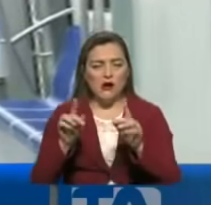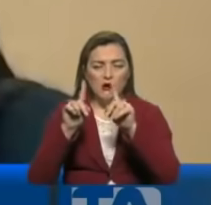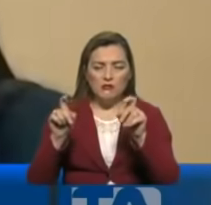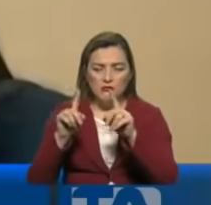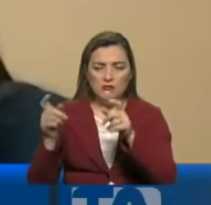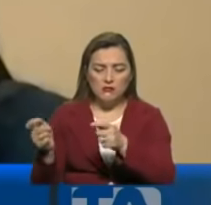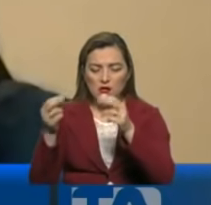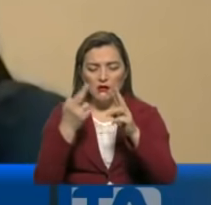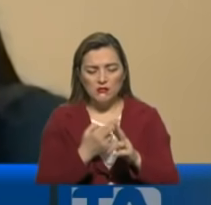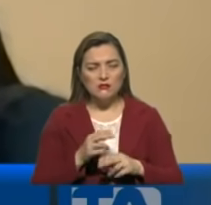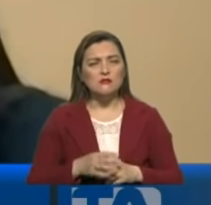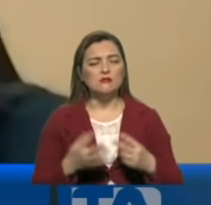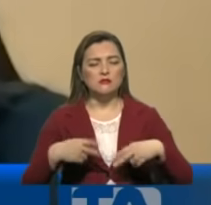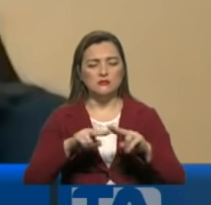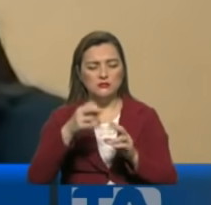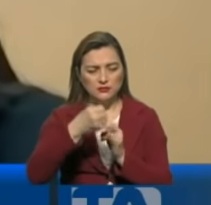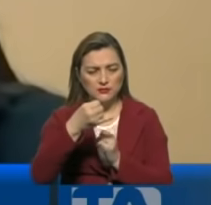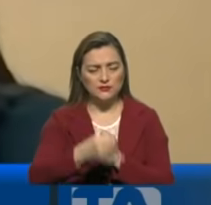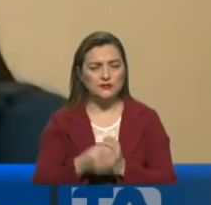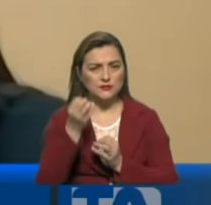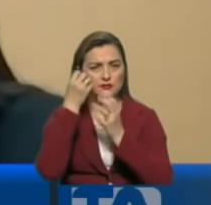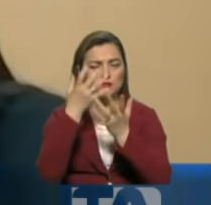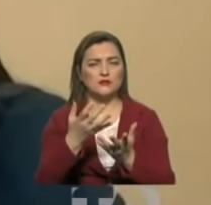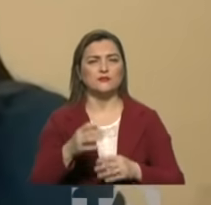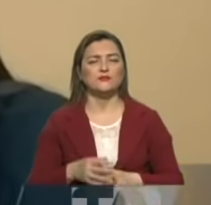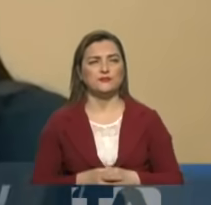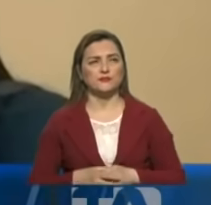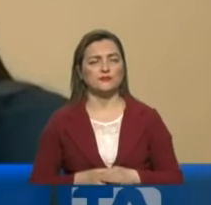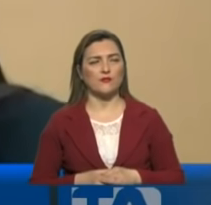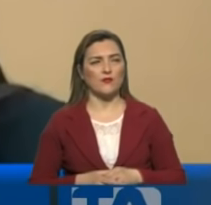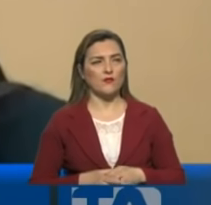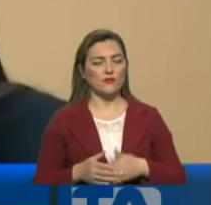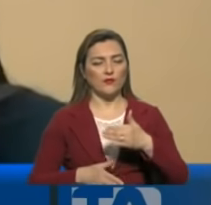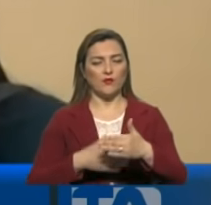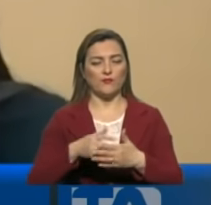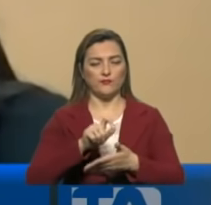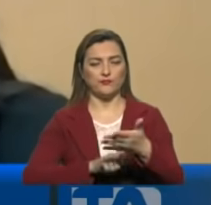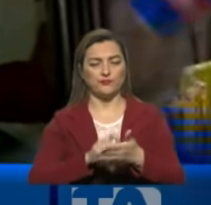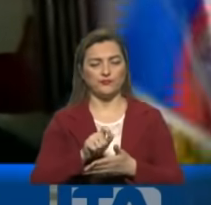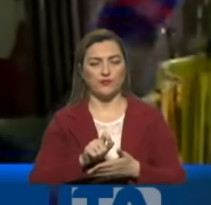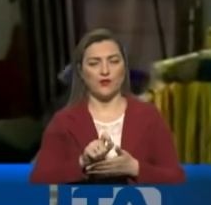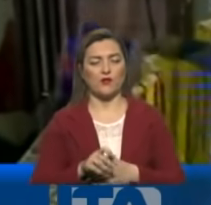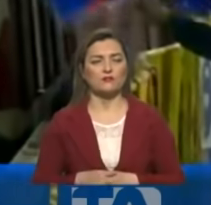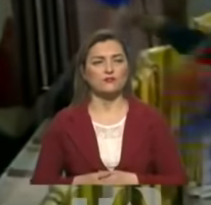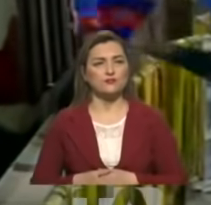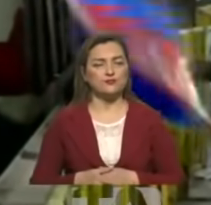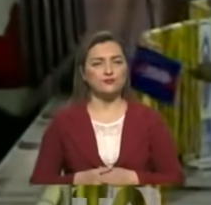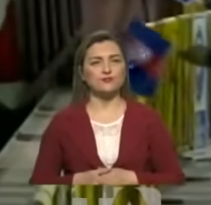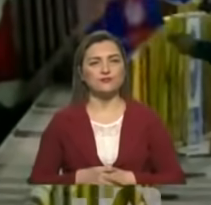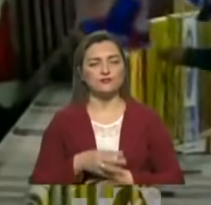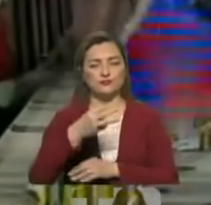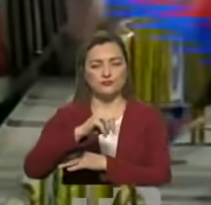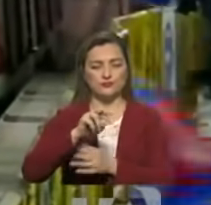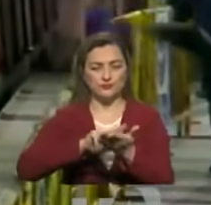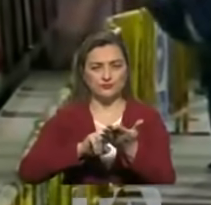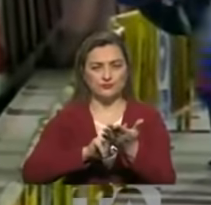consultoría. Los valores definitivos solo los conoceremos una vez que se lleven adelante los procesos de contratación. Este miércoles la veeduría se